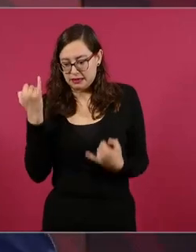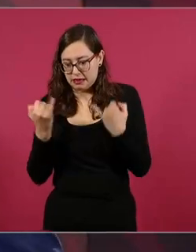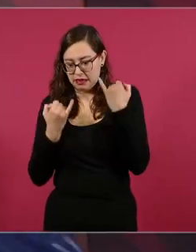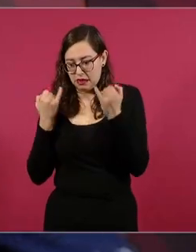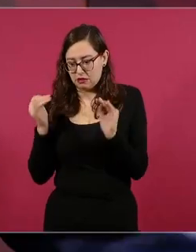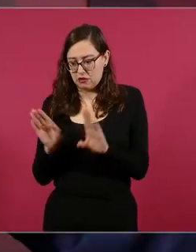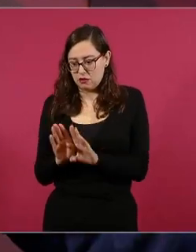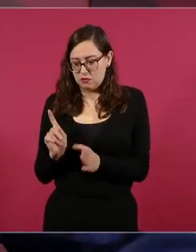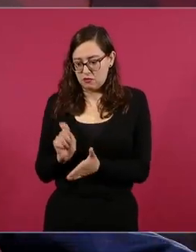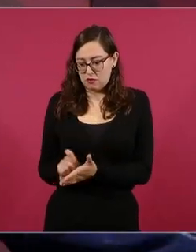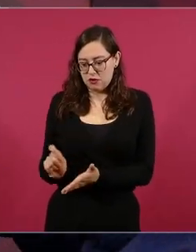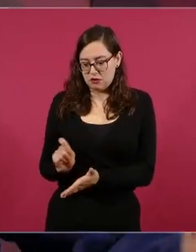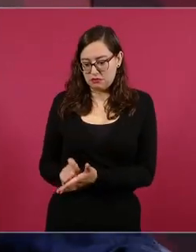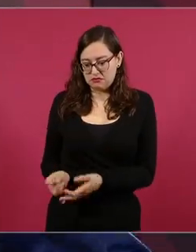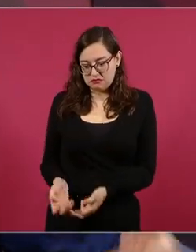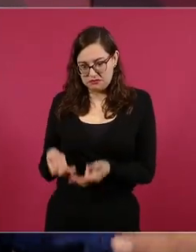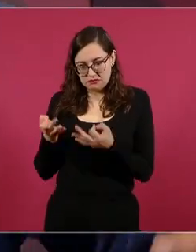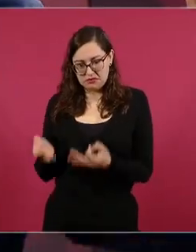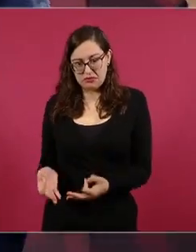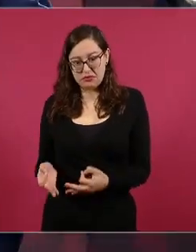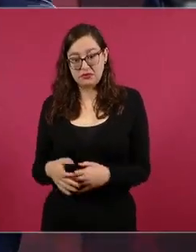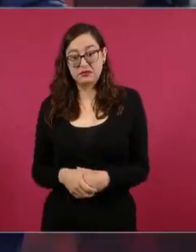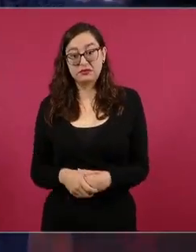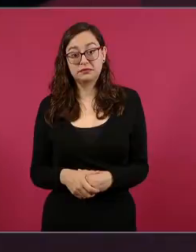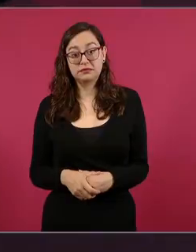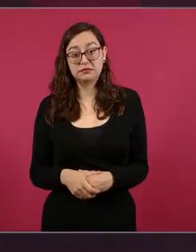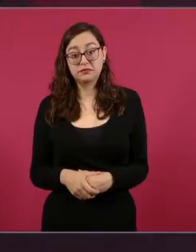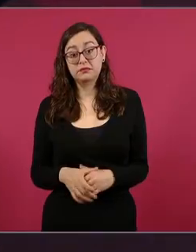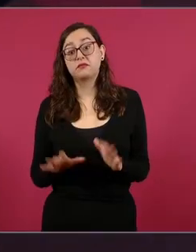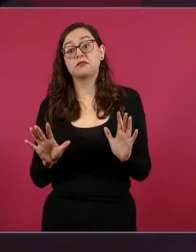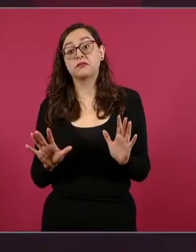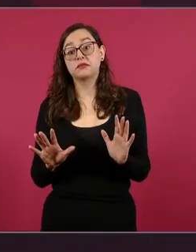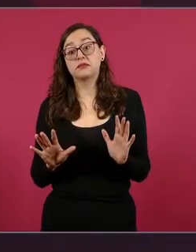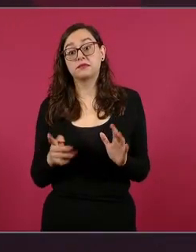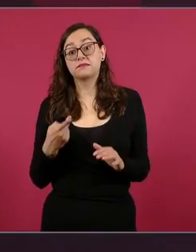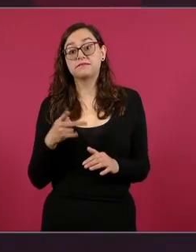Pero hay muchas formas. Ahora, si se van a entregar